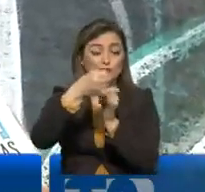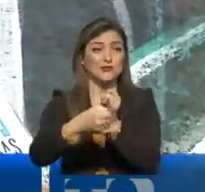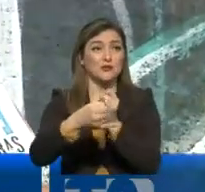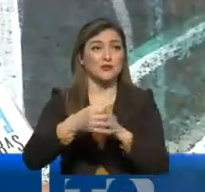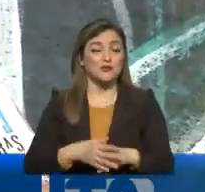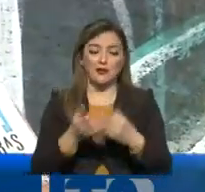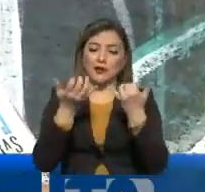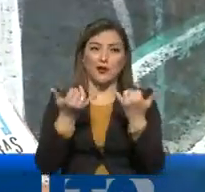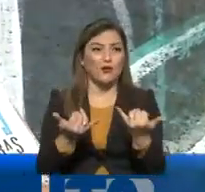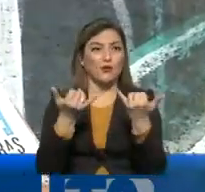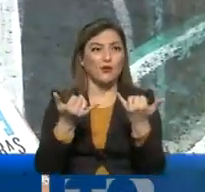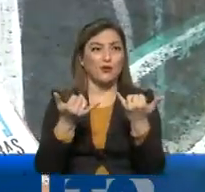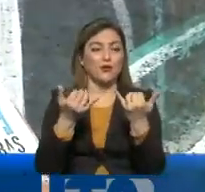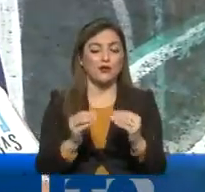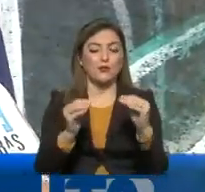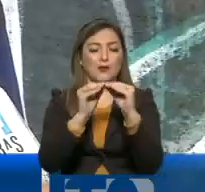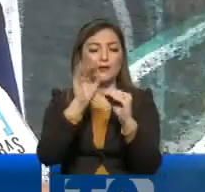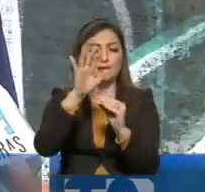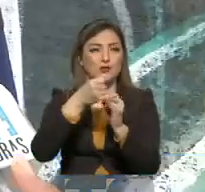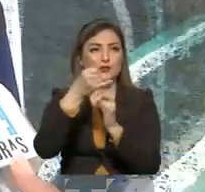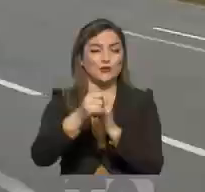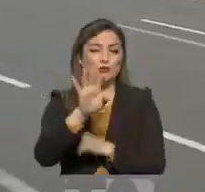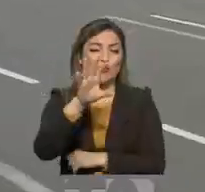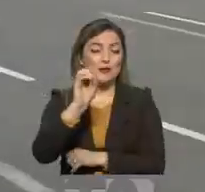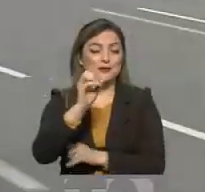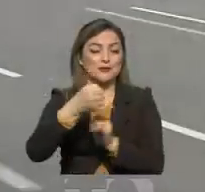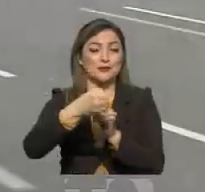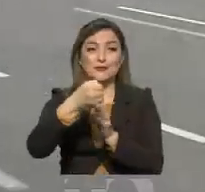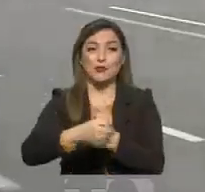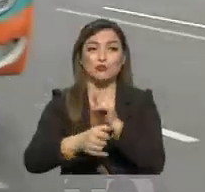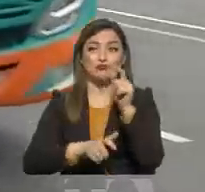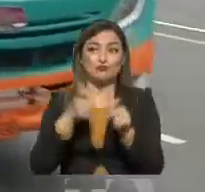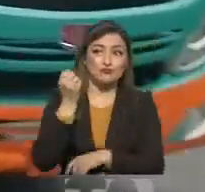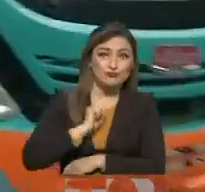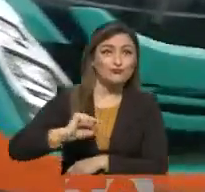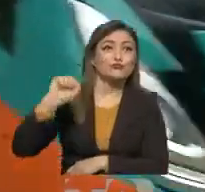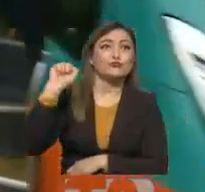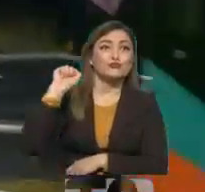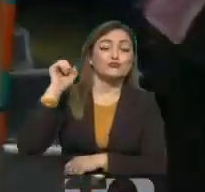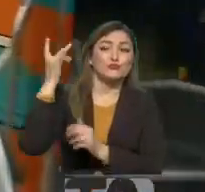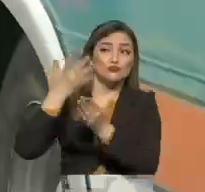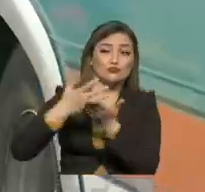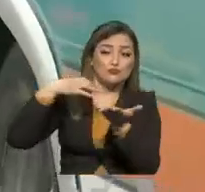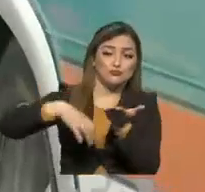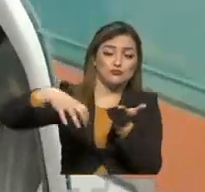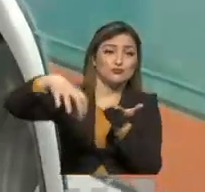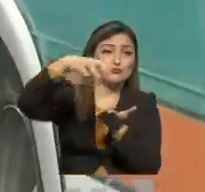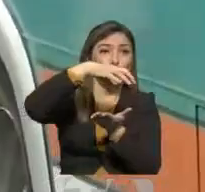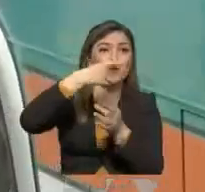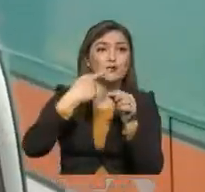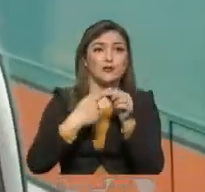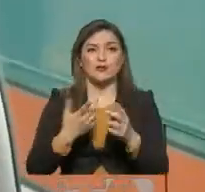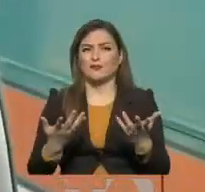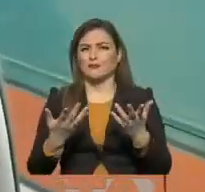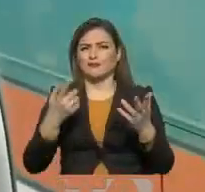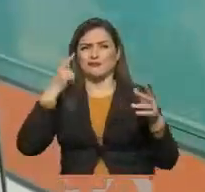aquí, pero ahora subieron 5 centavos más, se paga 40 centavos. Los pasajeros que viajan desde y hacia las parroquias rurales de Quito muestran